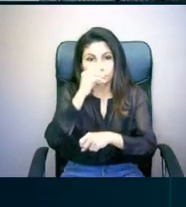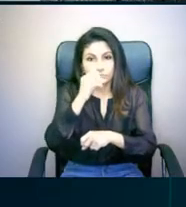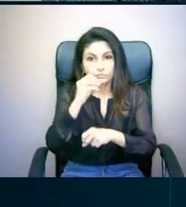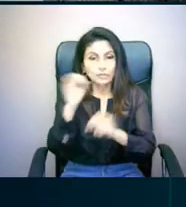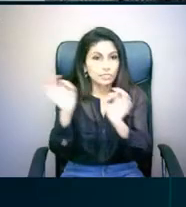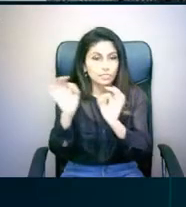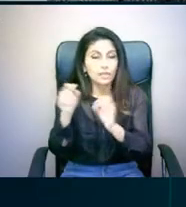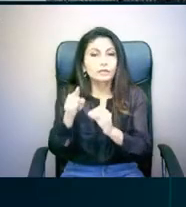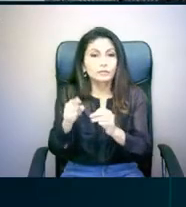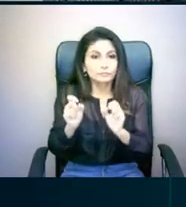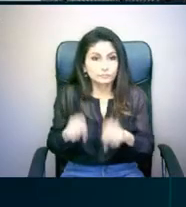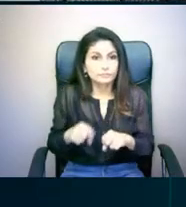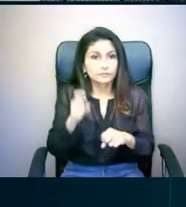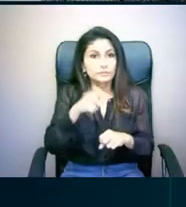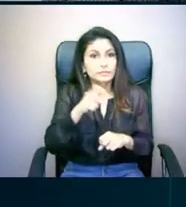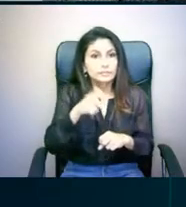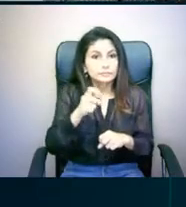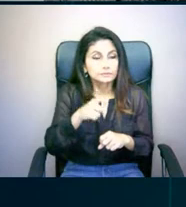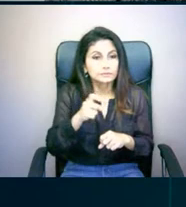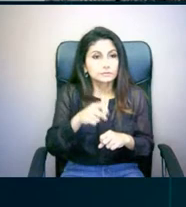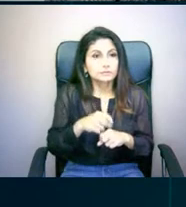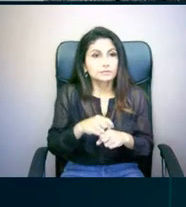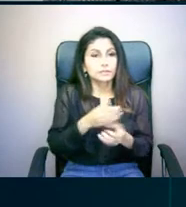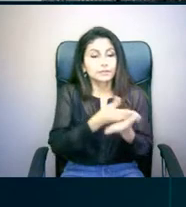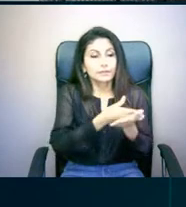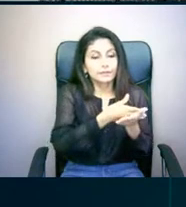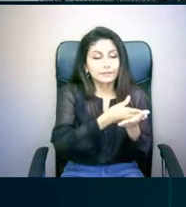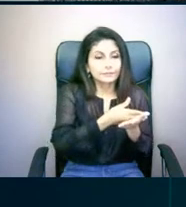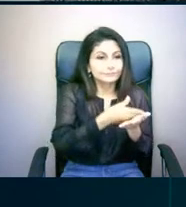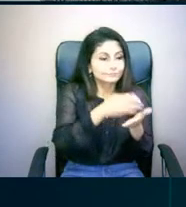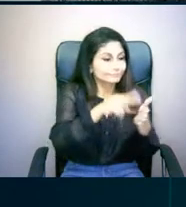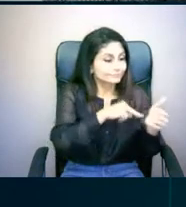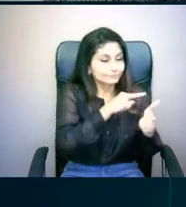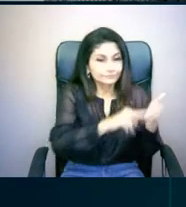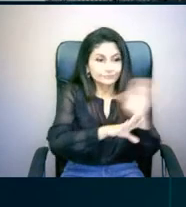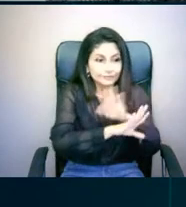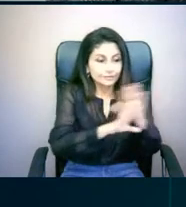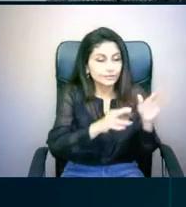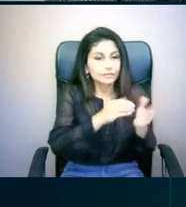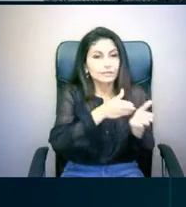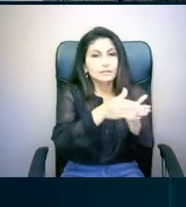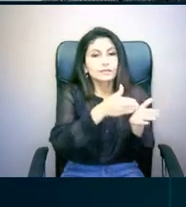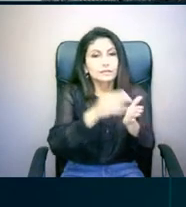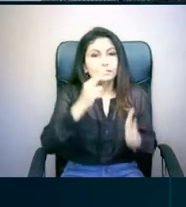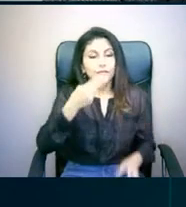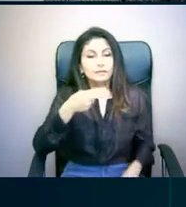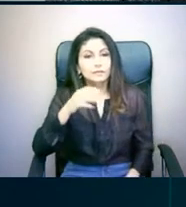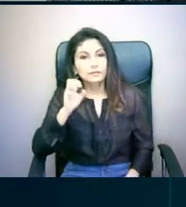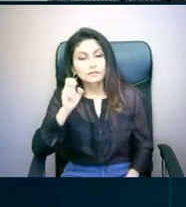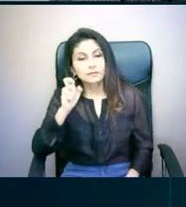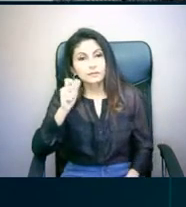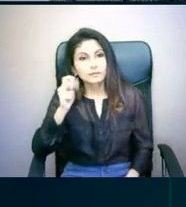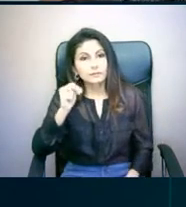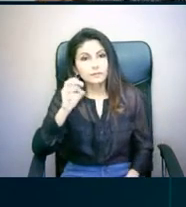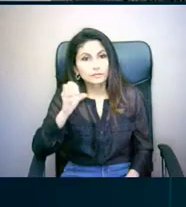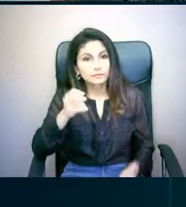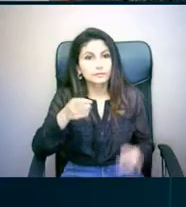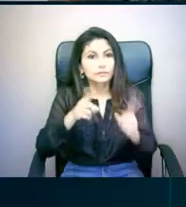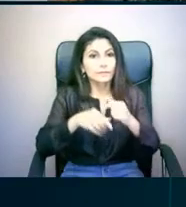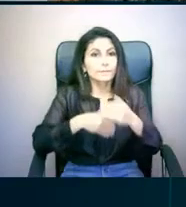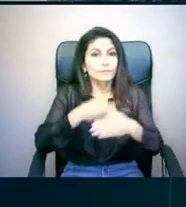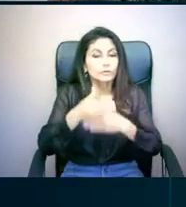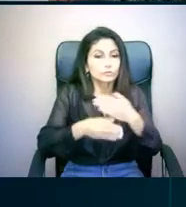era necesaria una etapa adicional de eliminación del hexano y el proceso de desorción resulta ser